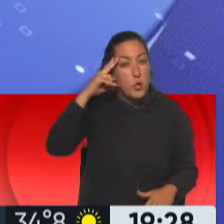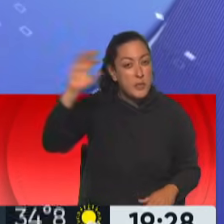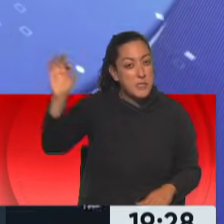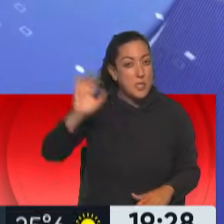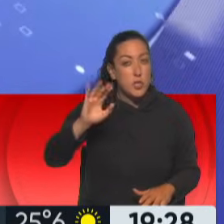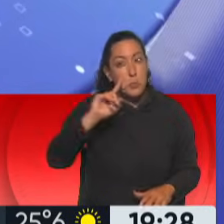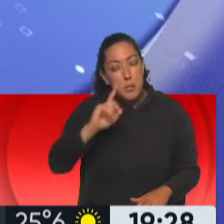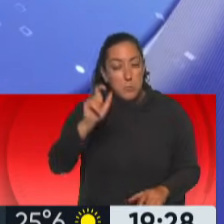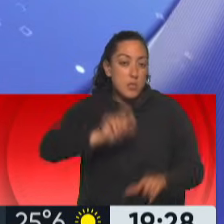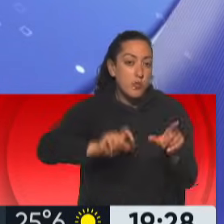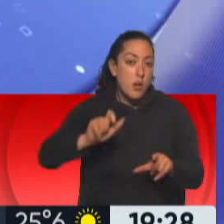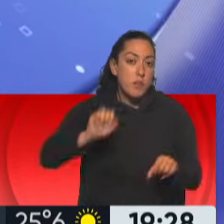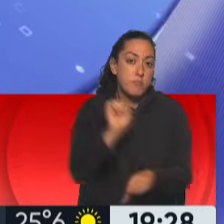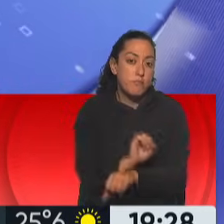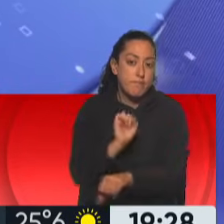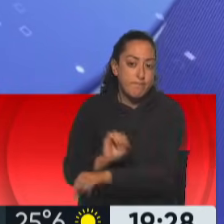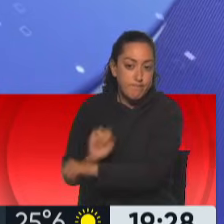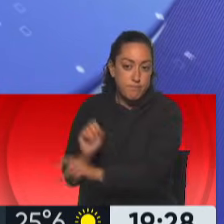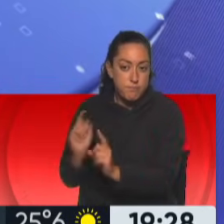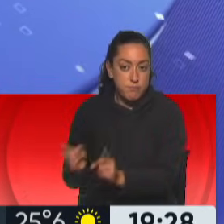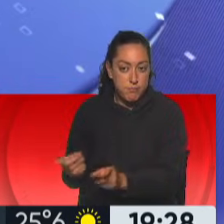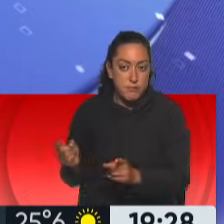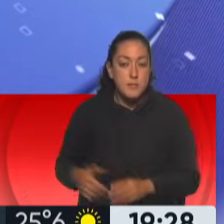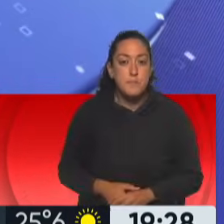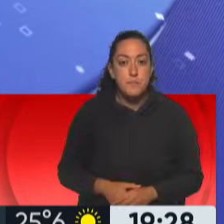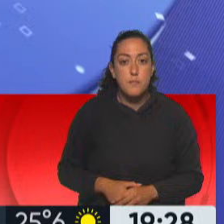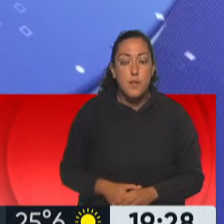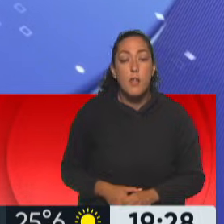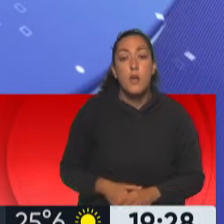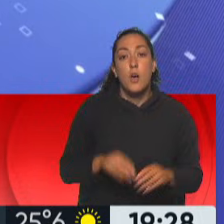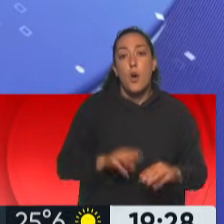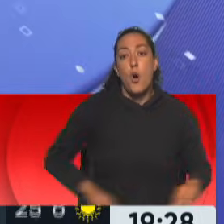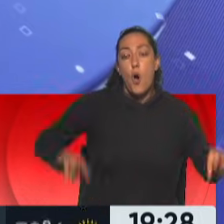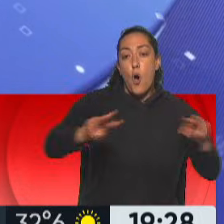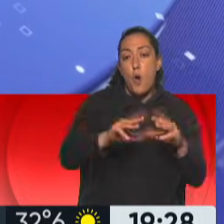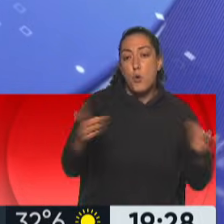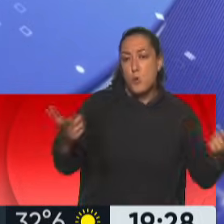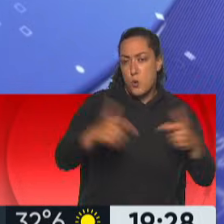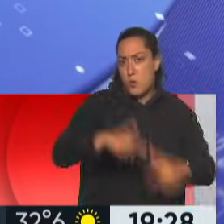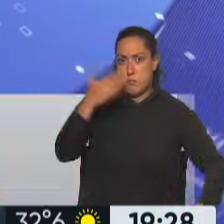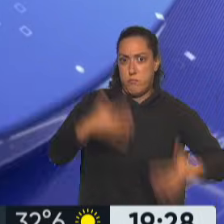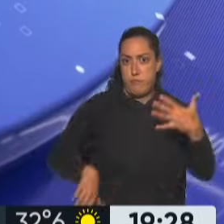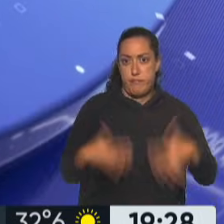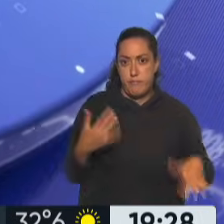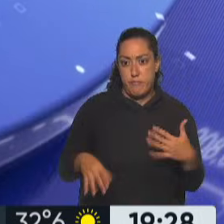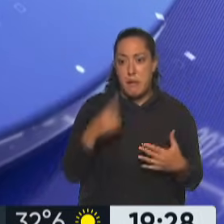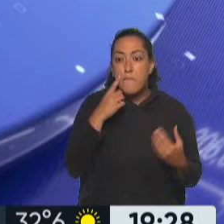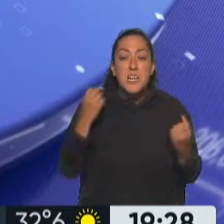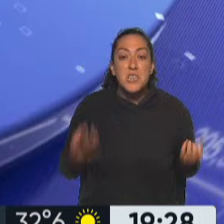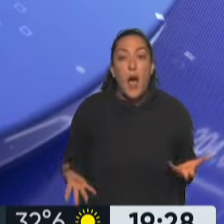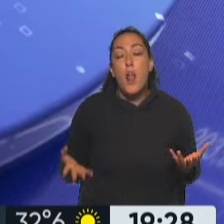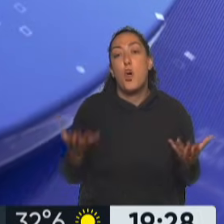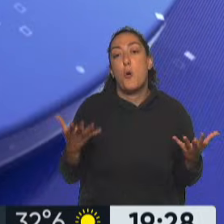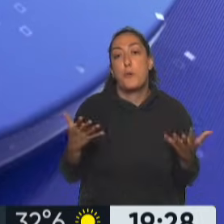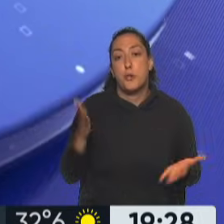a los 1000, sí, que siguen presos. Bueno, mientras tanto se reunió la ONU de apuro, las Naciones Unidas, a ver qué es lo que ocurrió en el día de hoy, obviamente